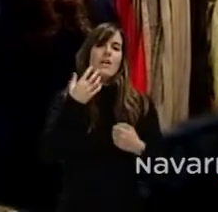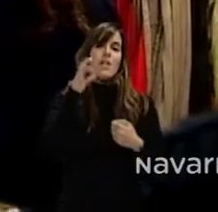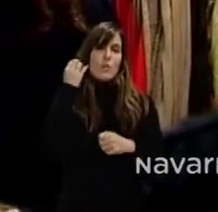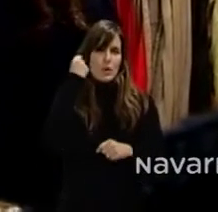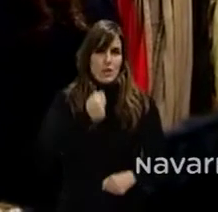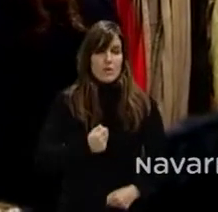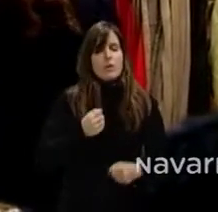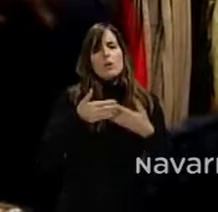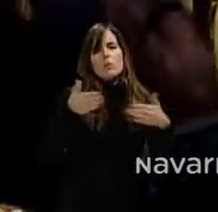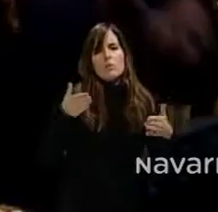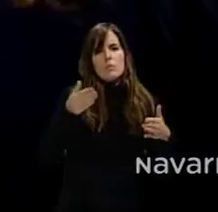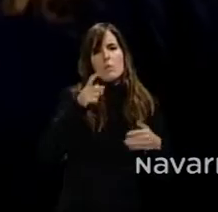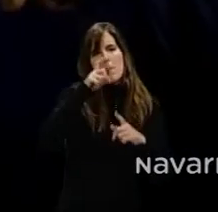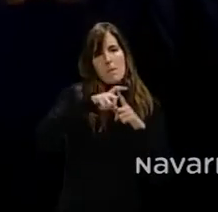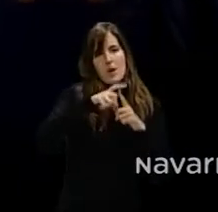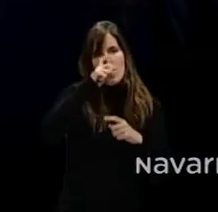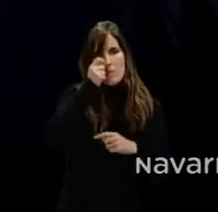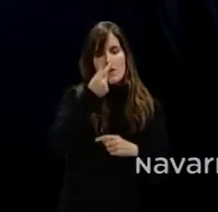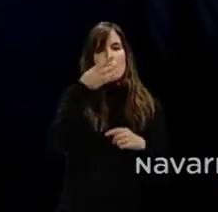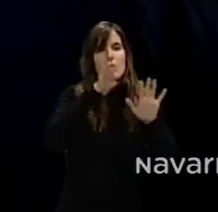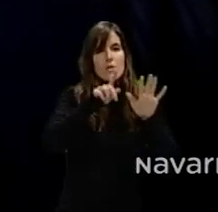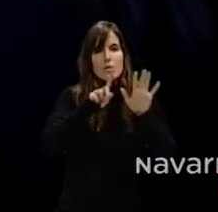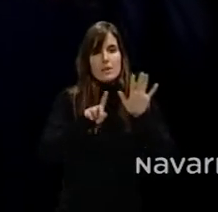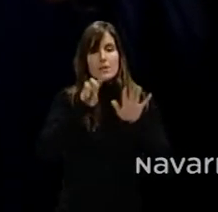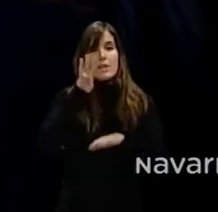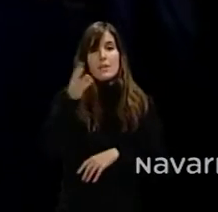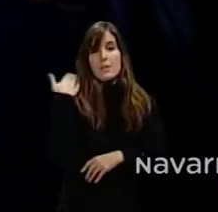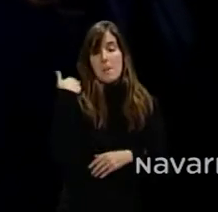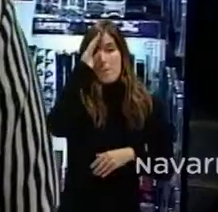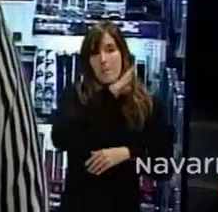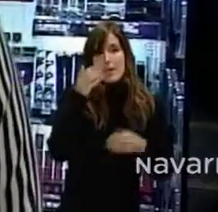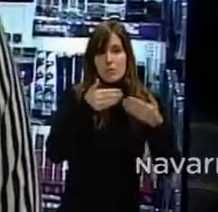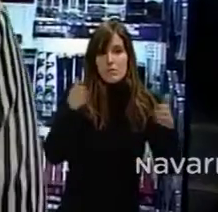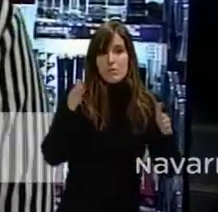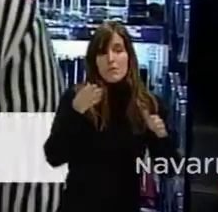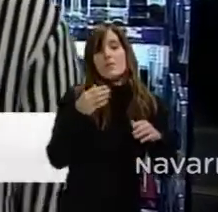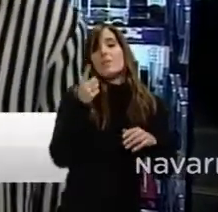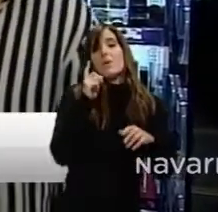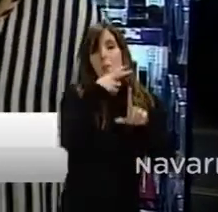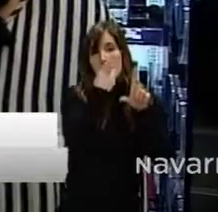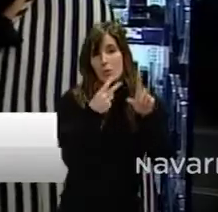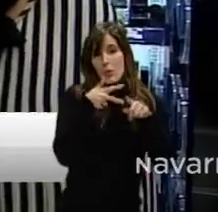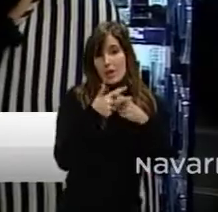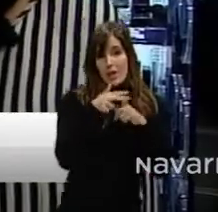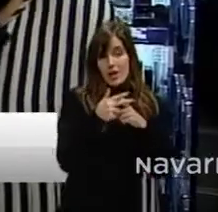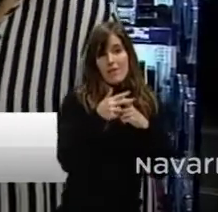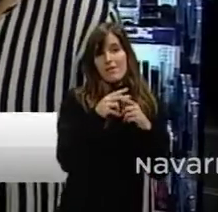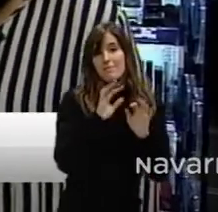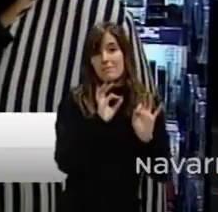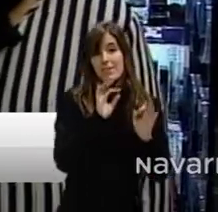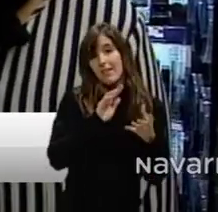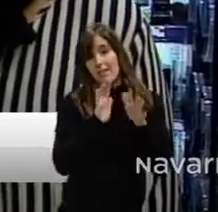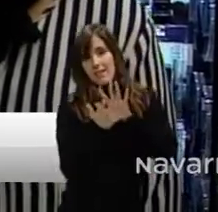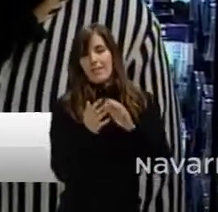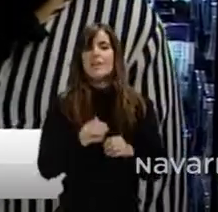abrió en mayo del año 63. La abrieron mis padres como taller de pintura y droguería. Soy Nieves Lizarraga, hermana de Lidia.